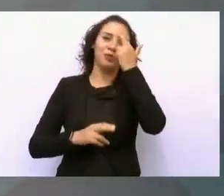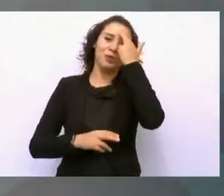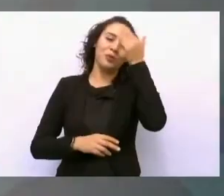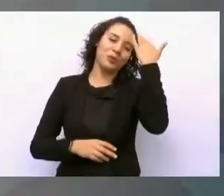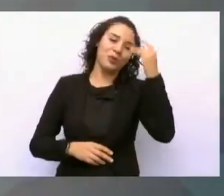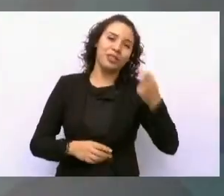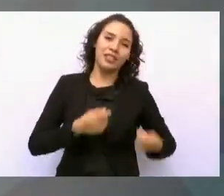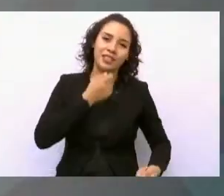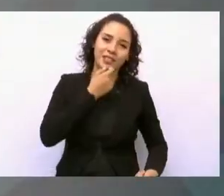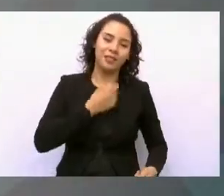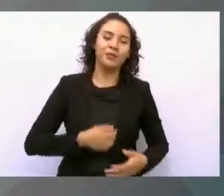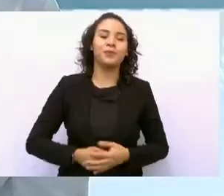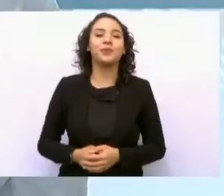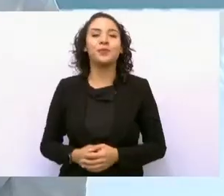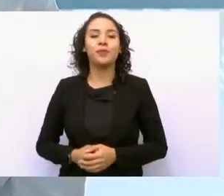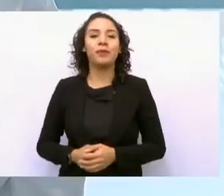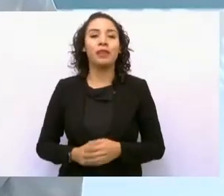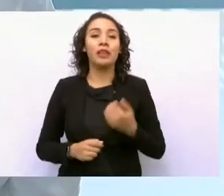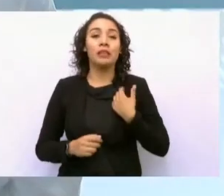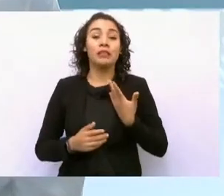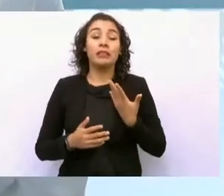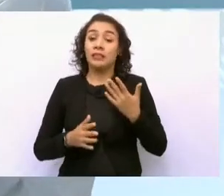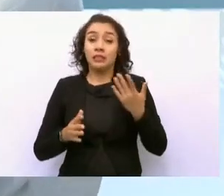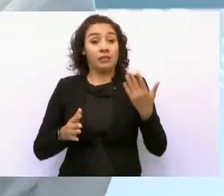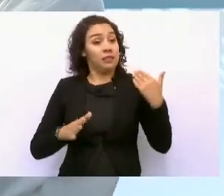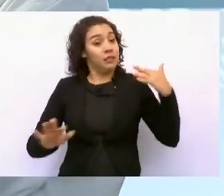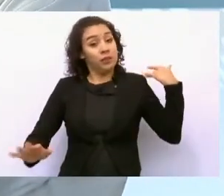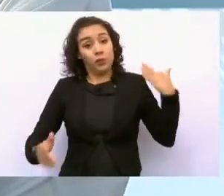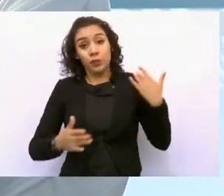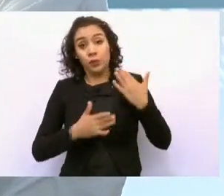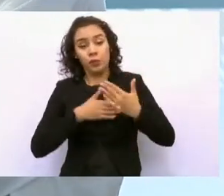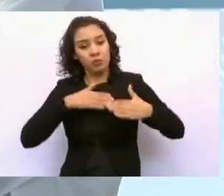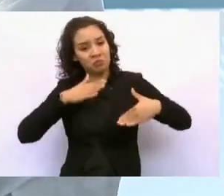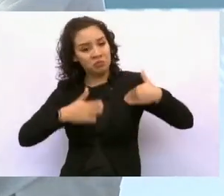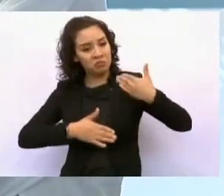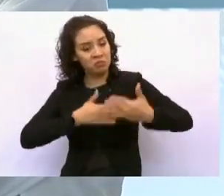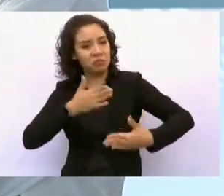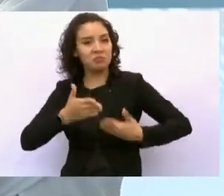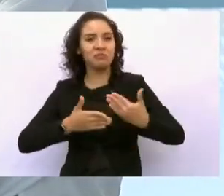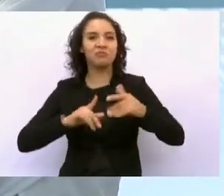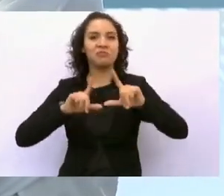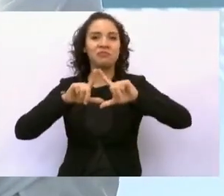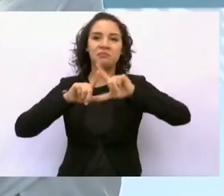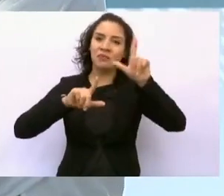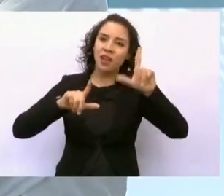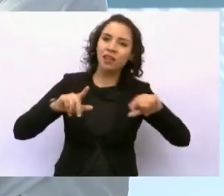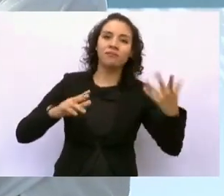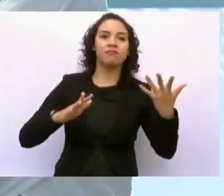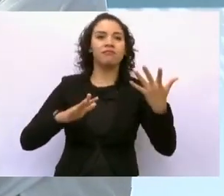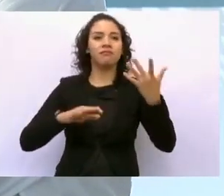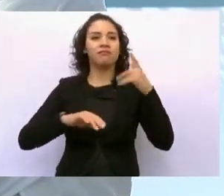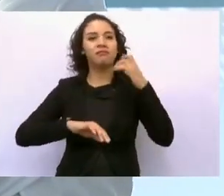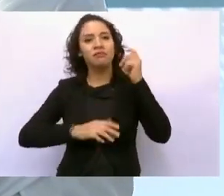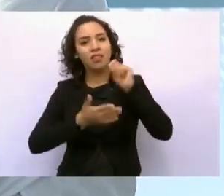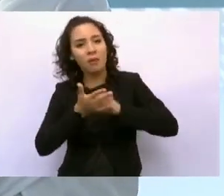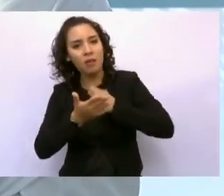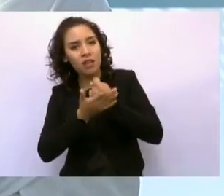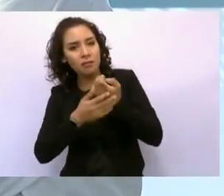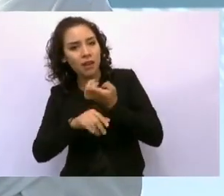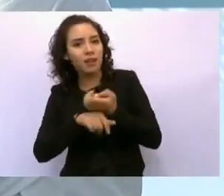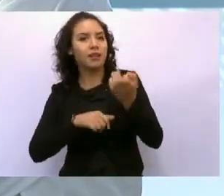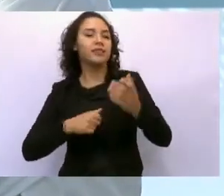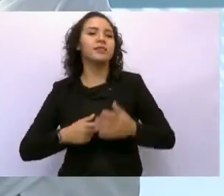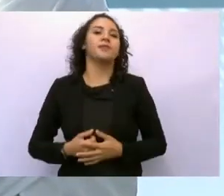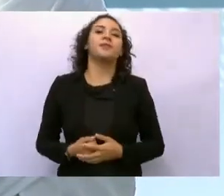Hemos avanzado mucho en el país, en Tamaulipas,